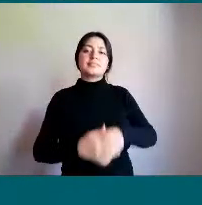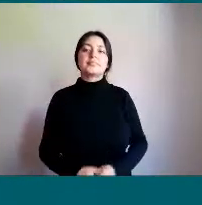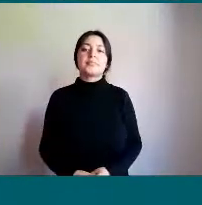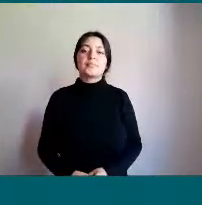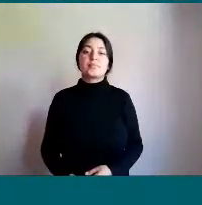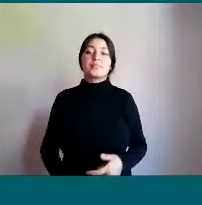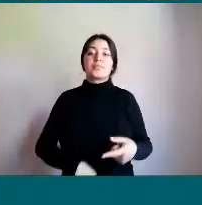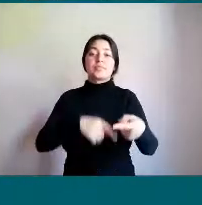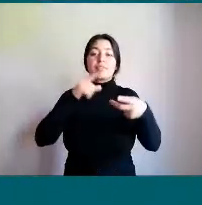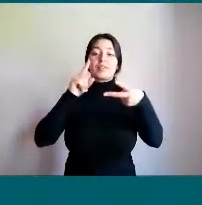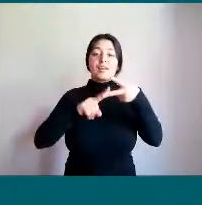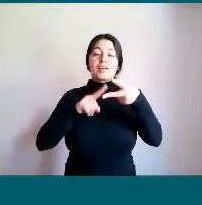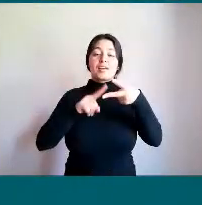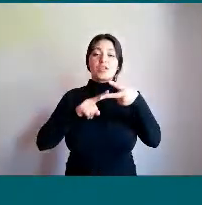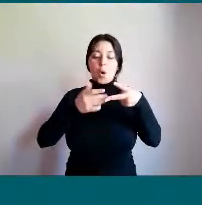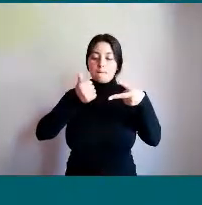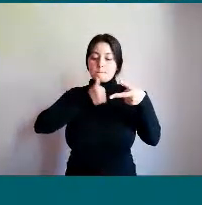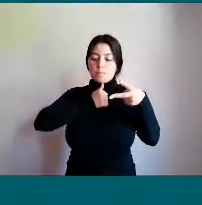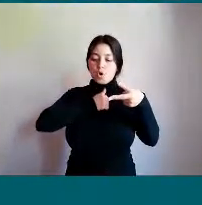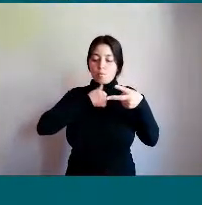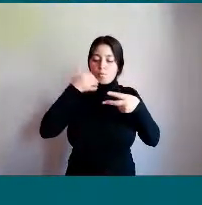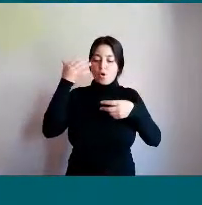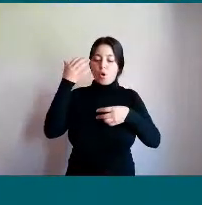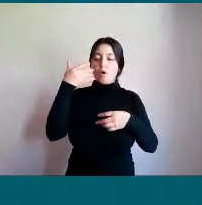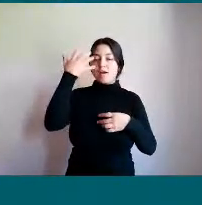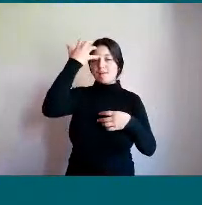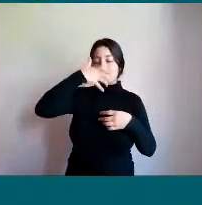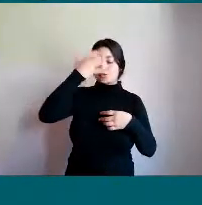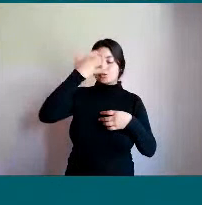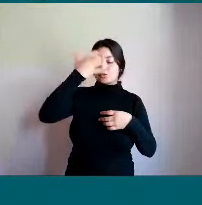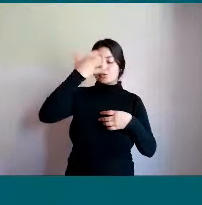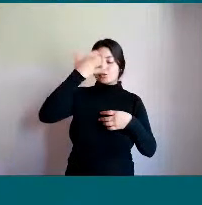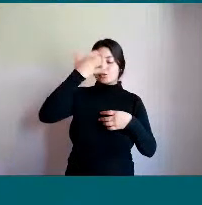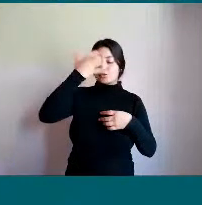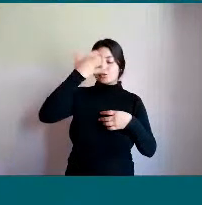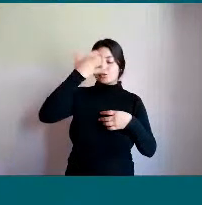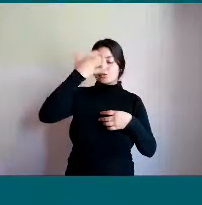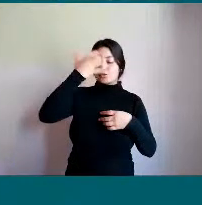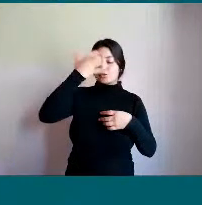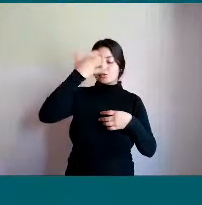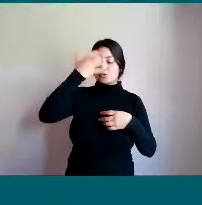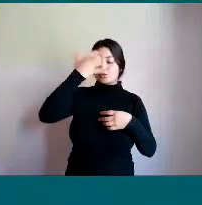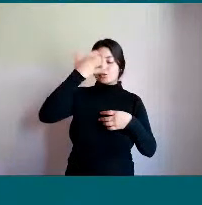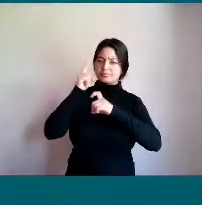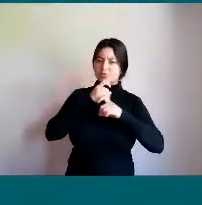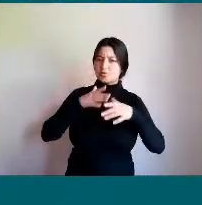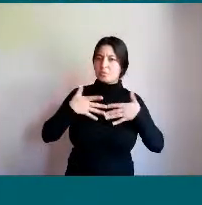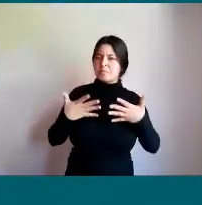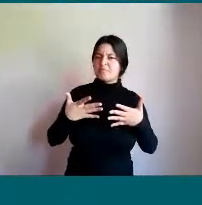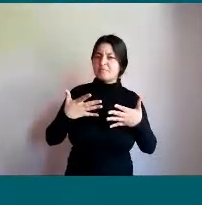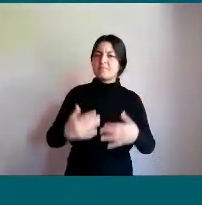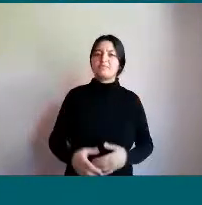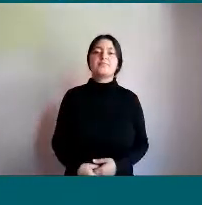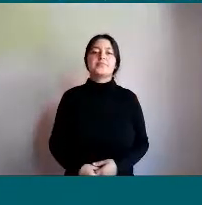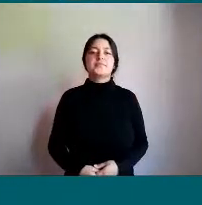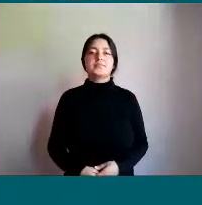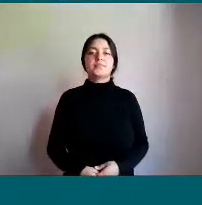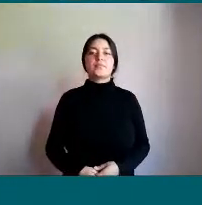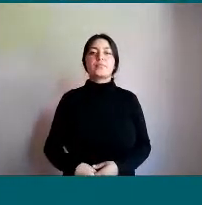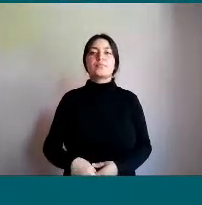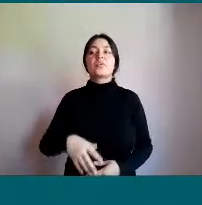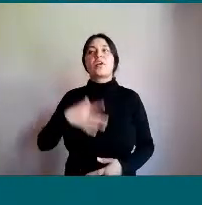también la autoevaluación, en el que el alumno se autoevalúa a sí mismo, ¿vale? ¿Qué se puede evaluar aquí? Autodirige el aprendizaje,